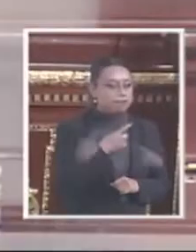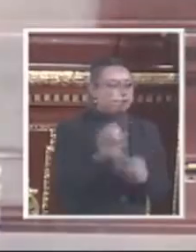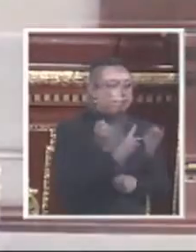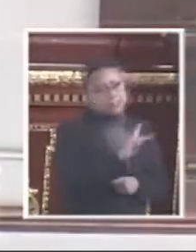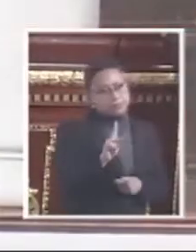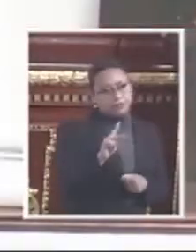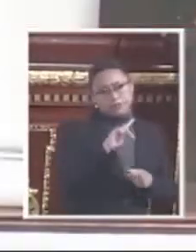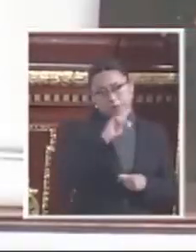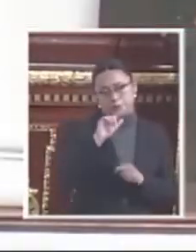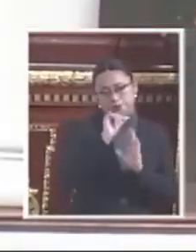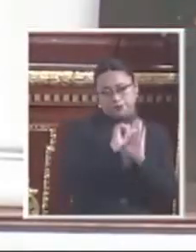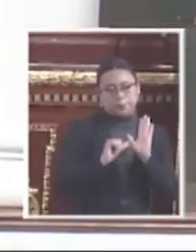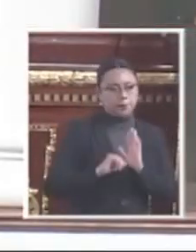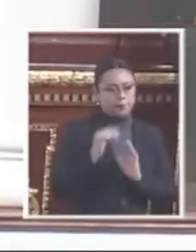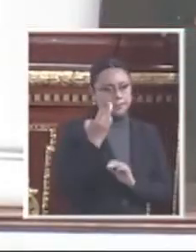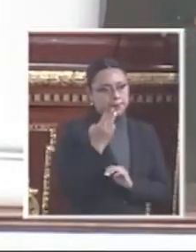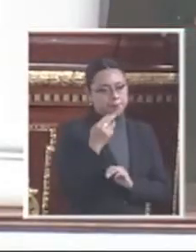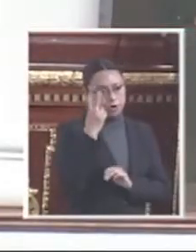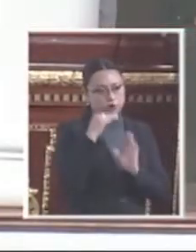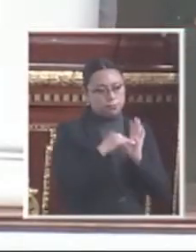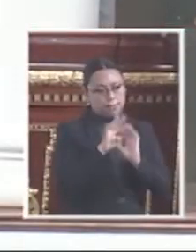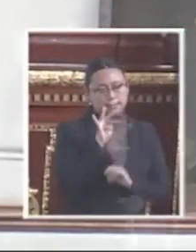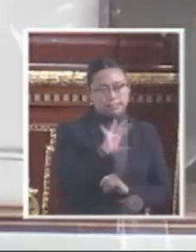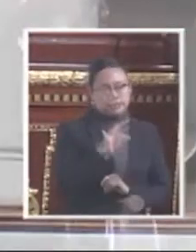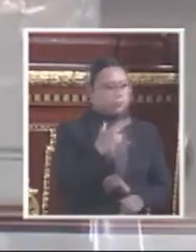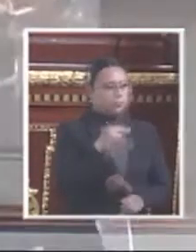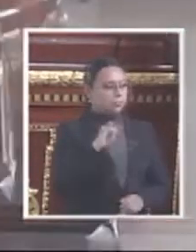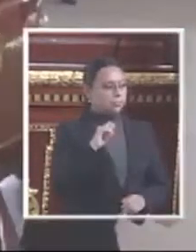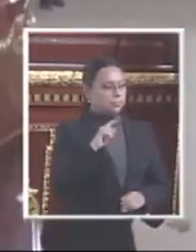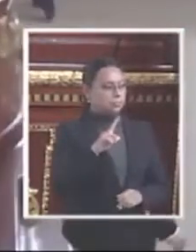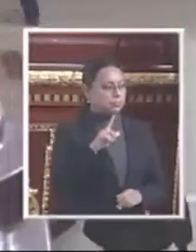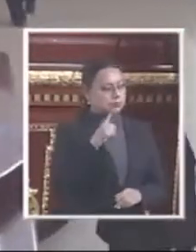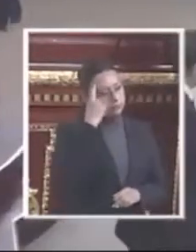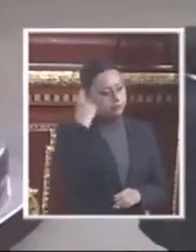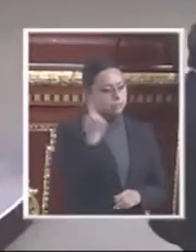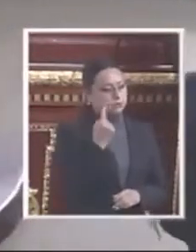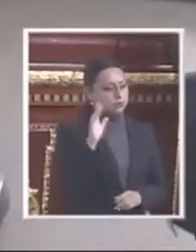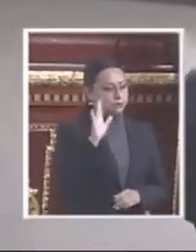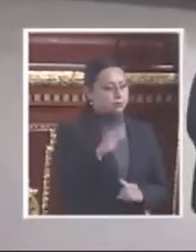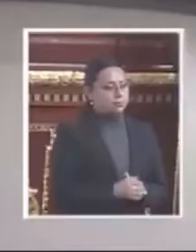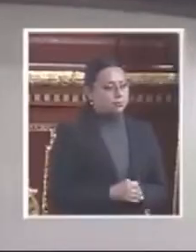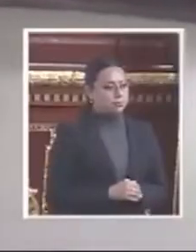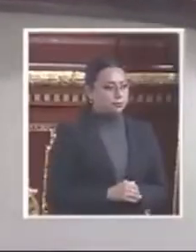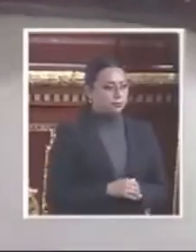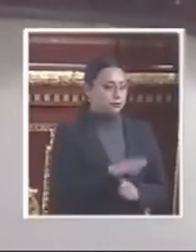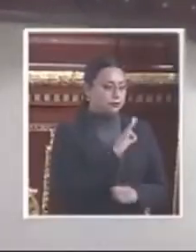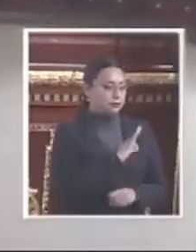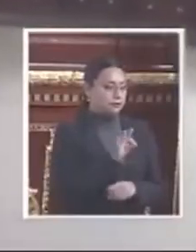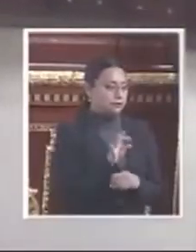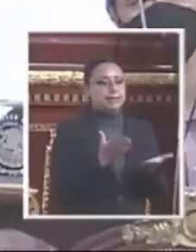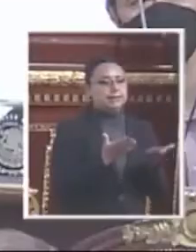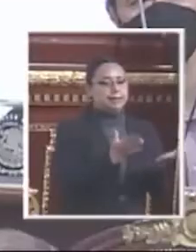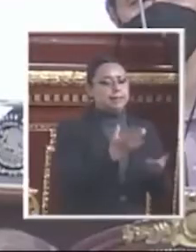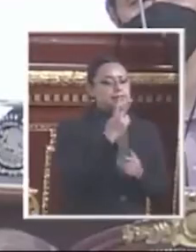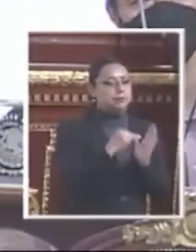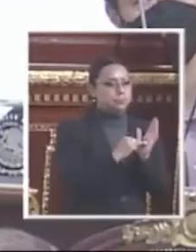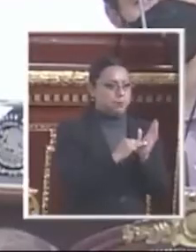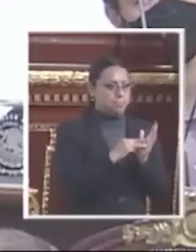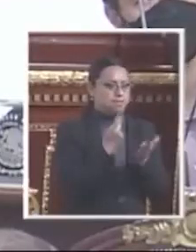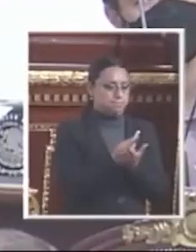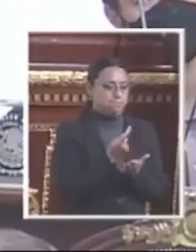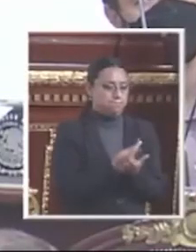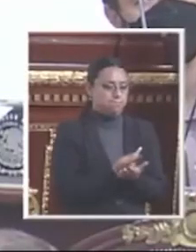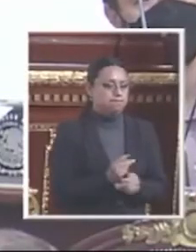de un grupo de vecinos de la colonia 16 de septiembre que identificaron irregularidades en la ejecución de proyectos del